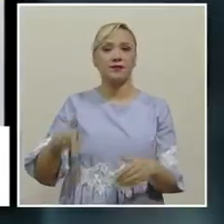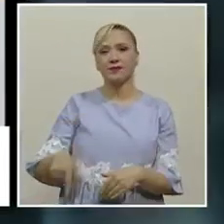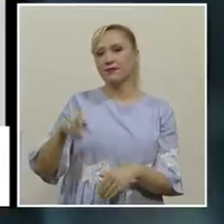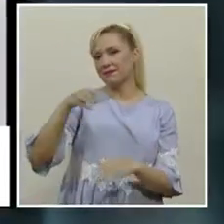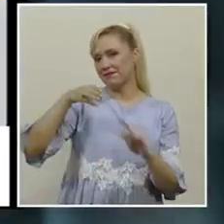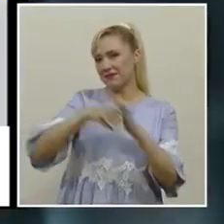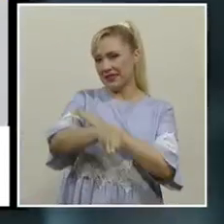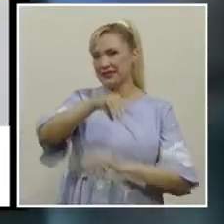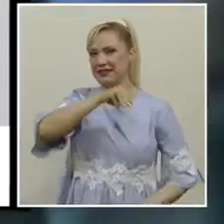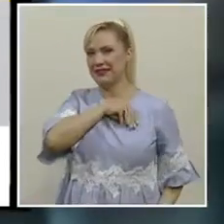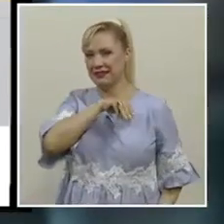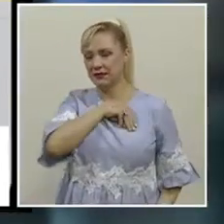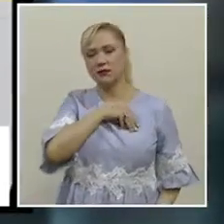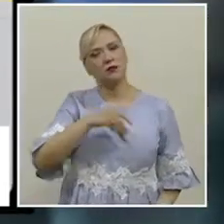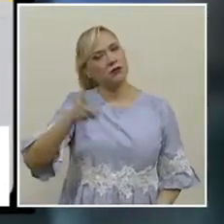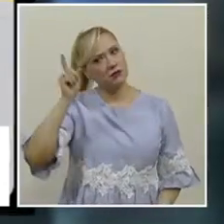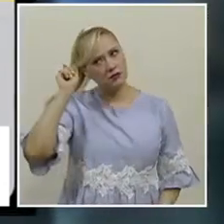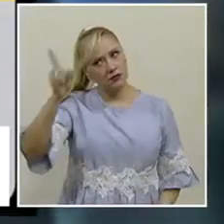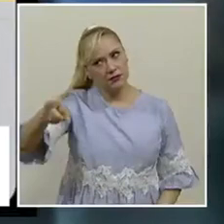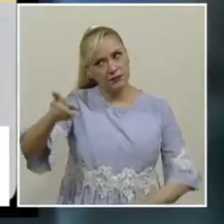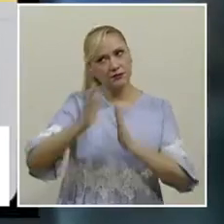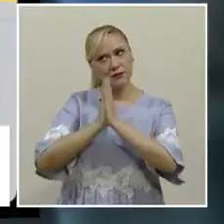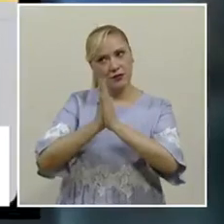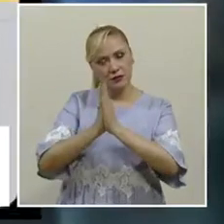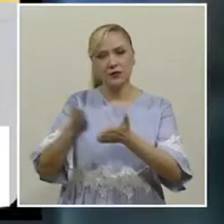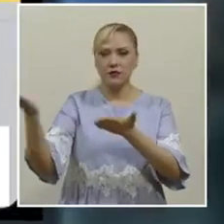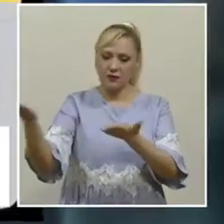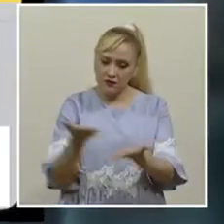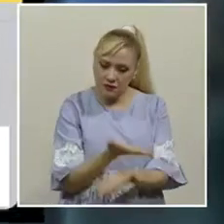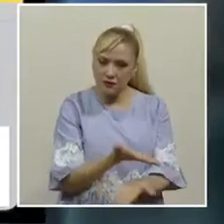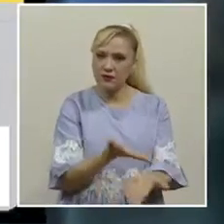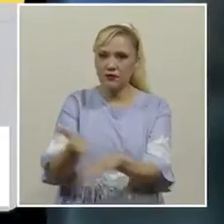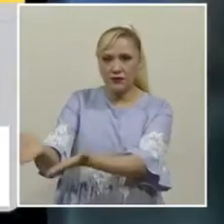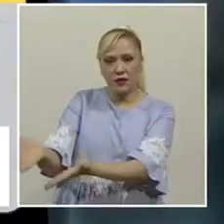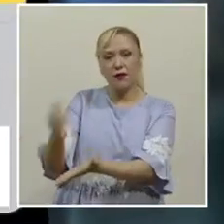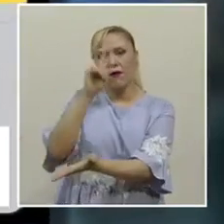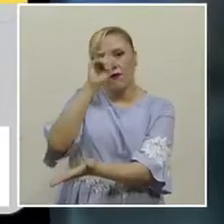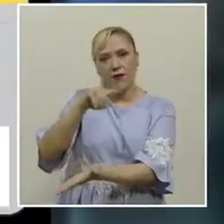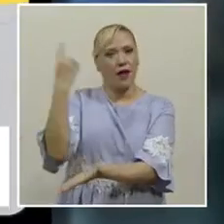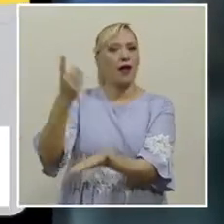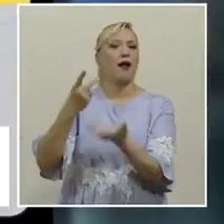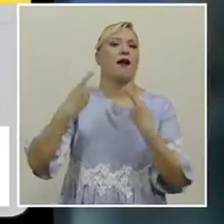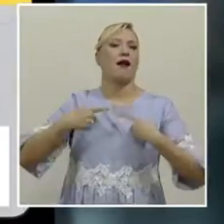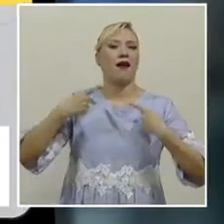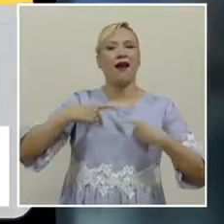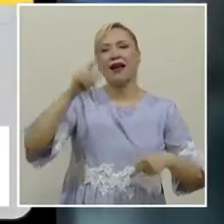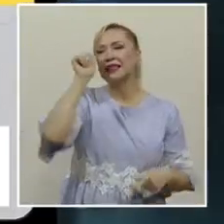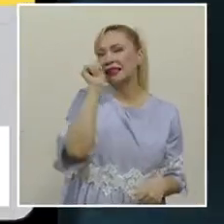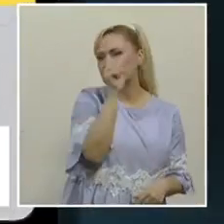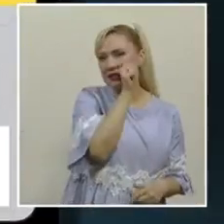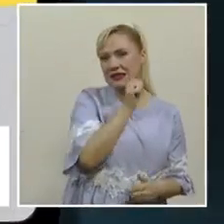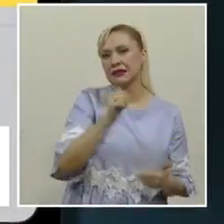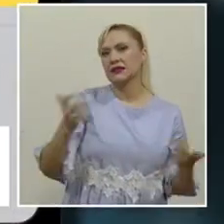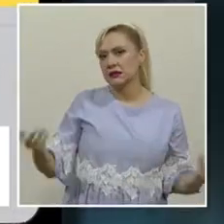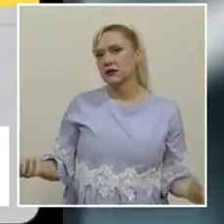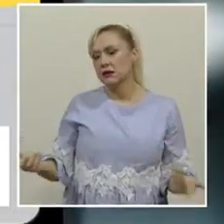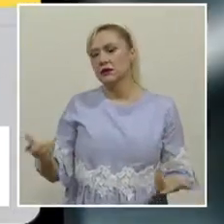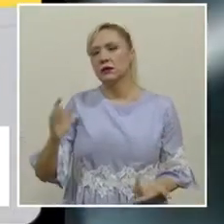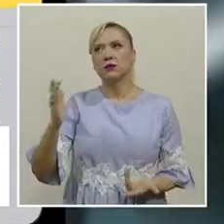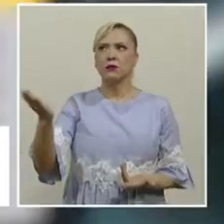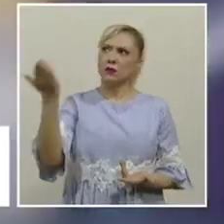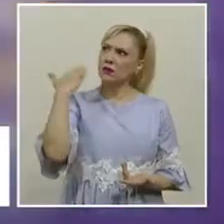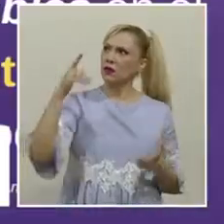colectivo Metro tomara las medidas para garantizar la accesibilidad a las personas con discapacidad visual. Recordó que el